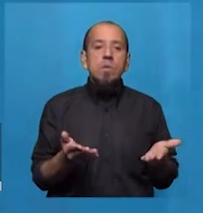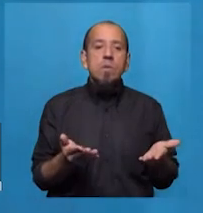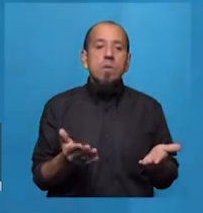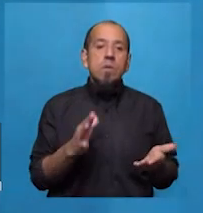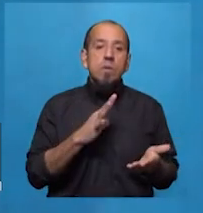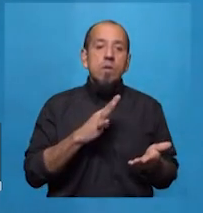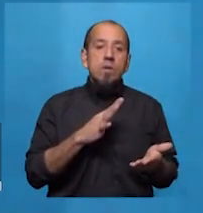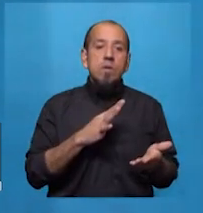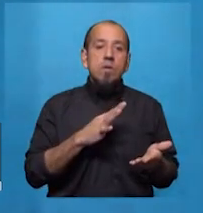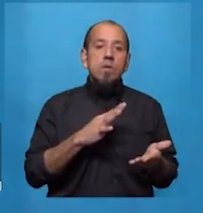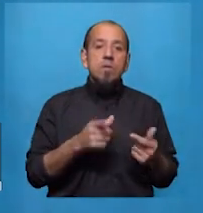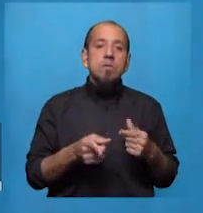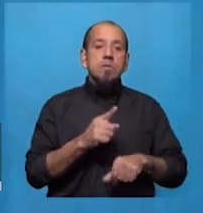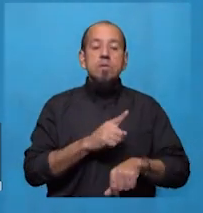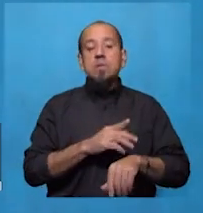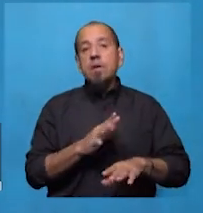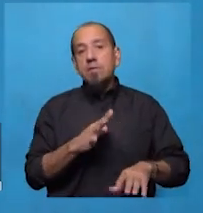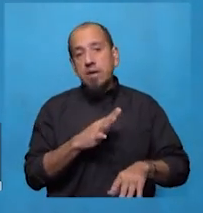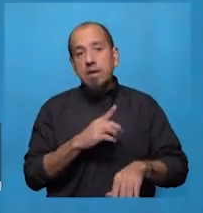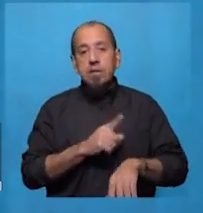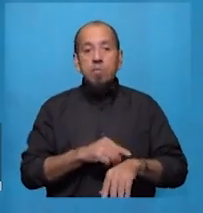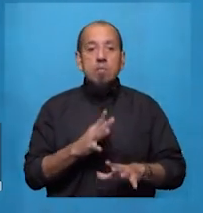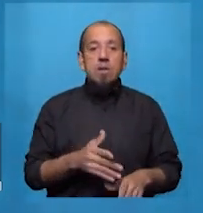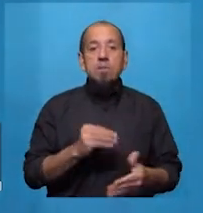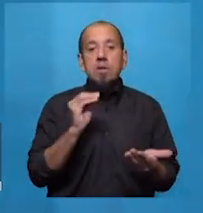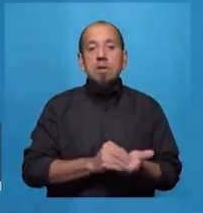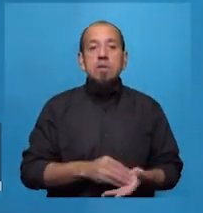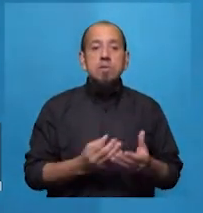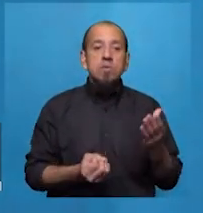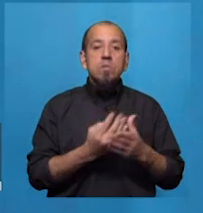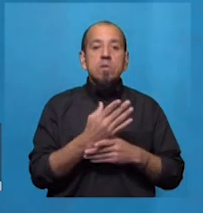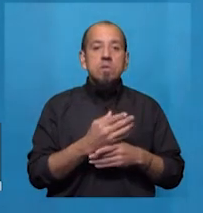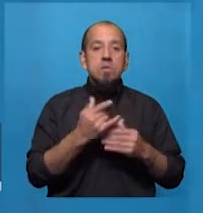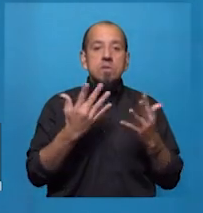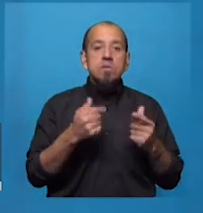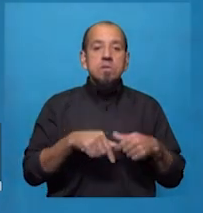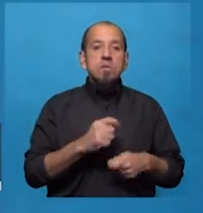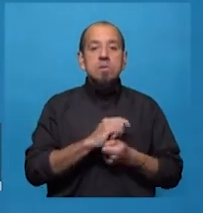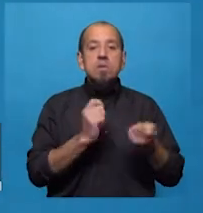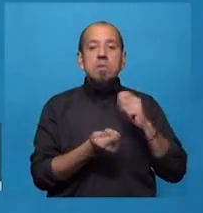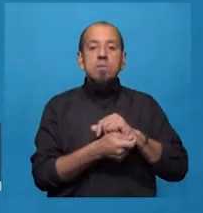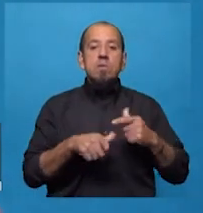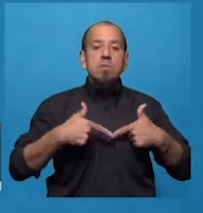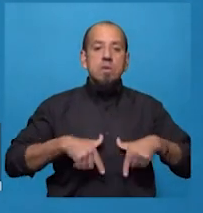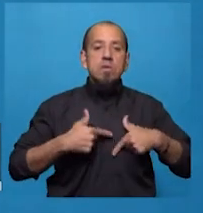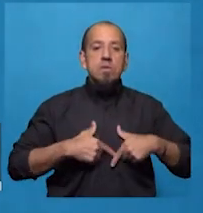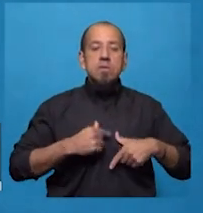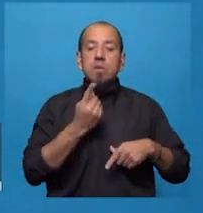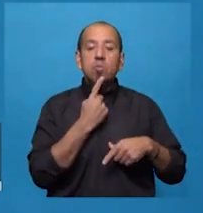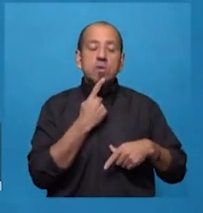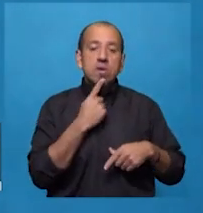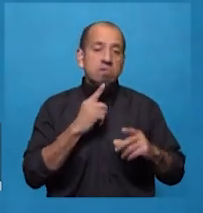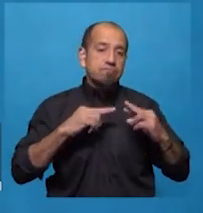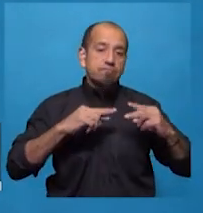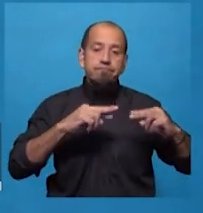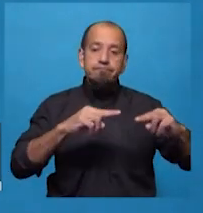había tiempo para aplicar nuevas estrategias hoy si cambia el ministro y ponen a otro y la política sigue siendo la